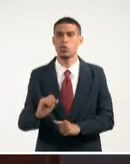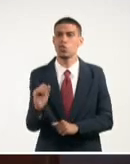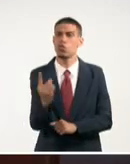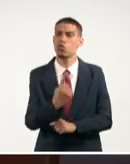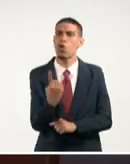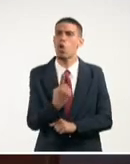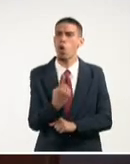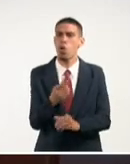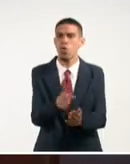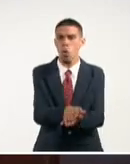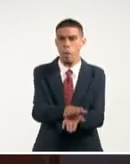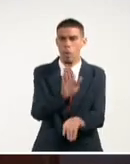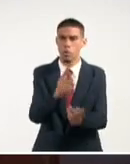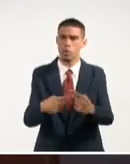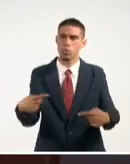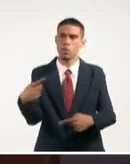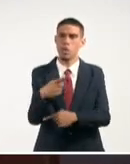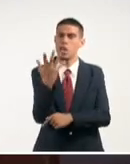pueblo.